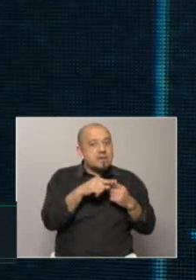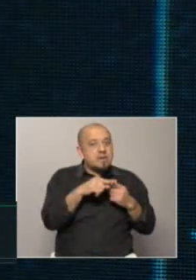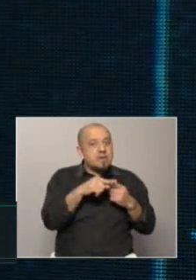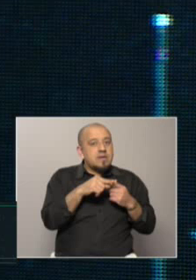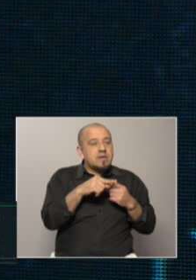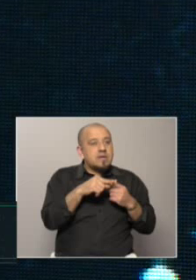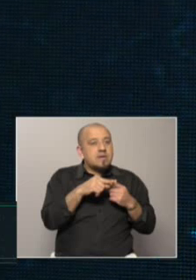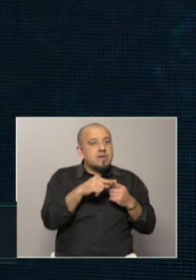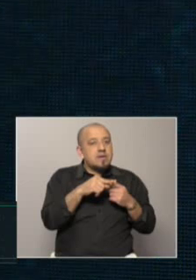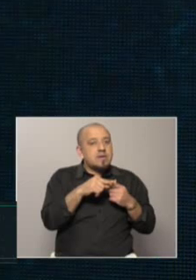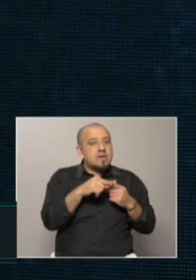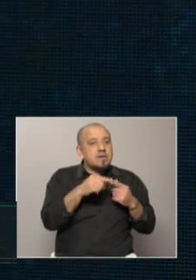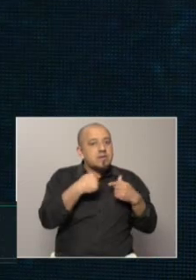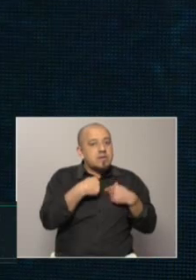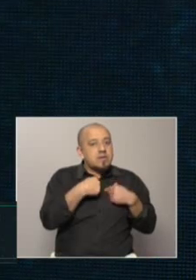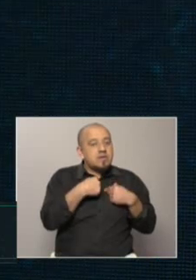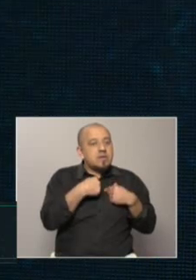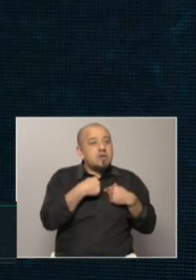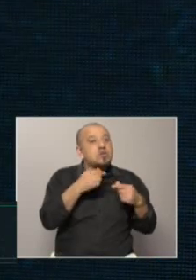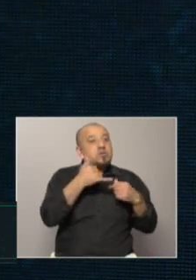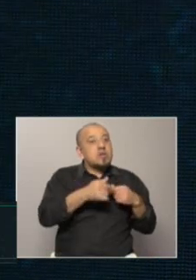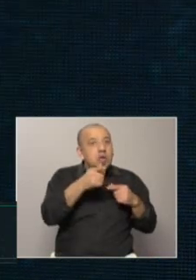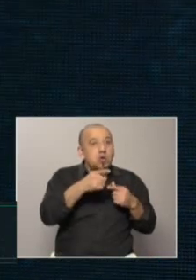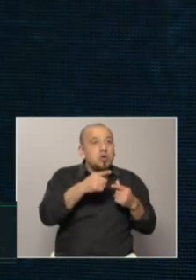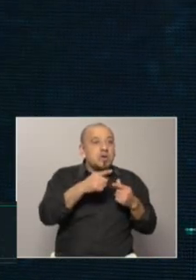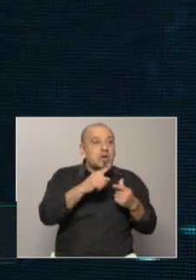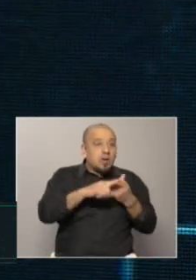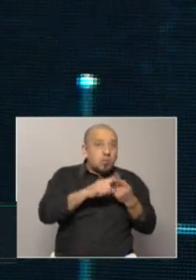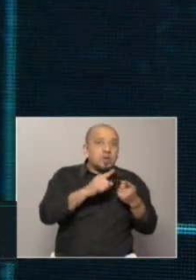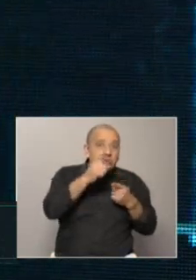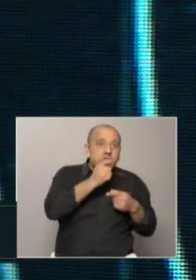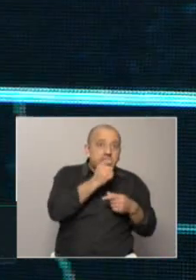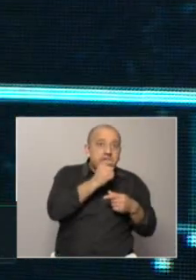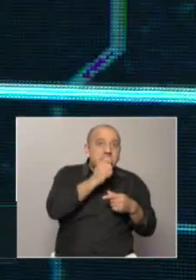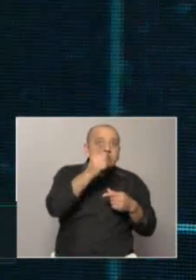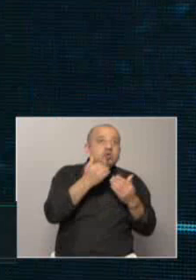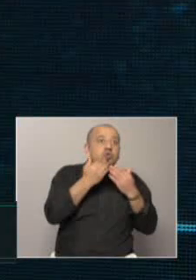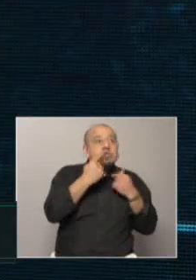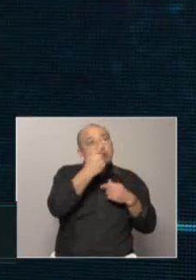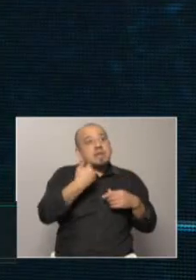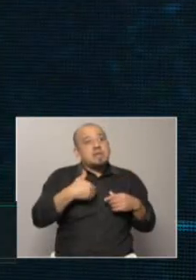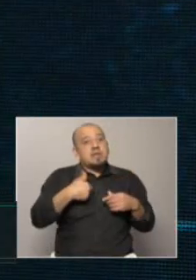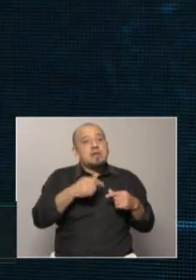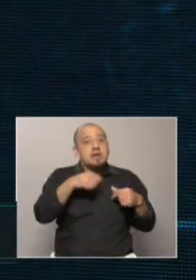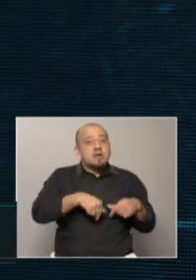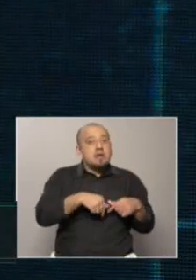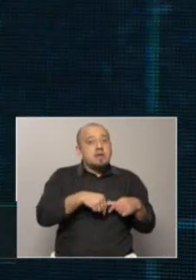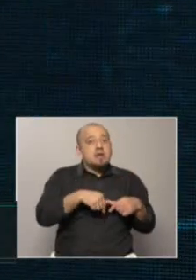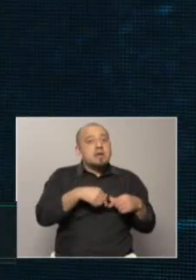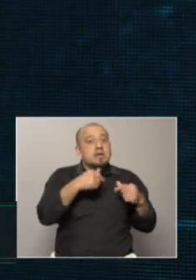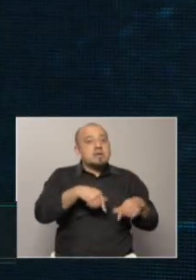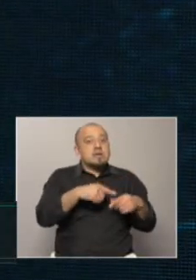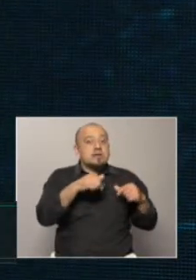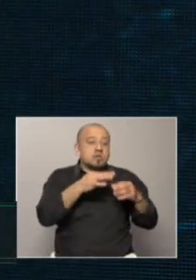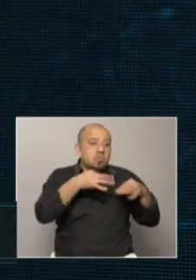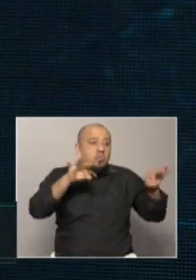él. Y le digo, mira, yo tenía una nota pactada con vos. Yo no sé cómo se maneja en Argentina. Te cuento que es un programa de música